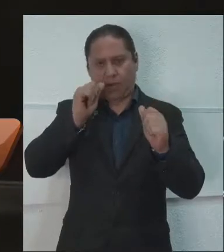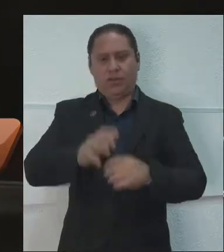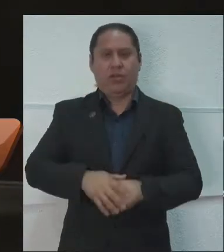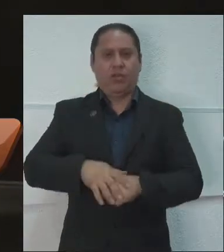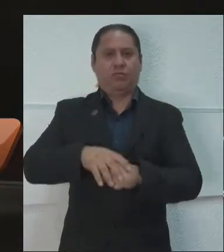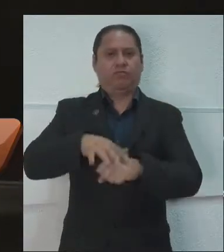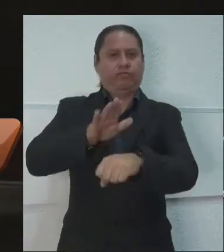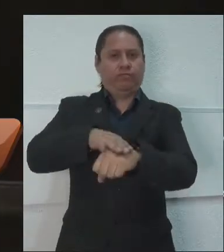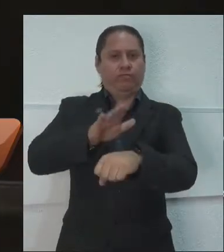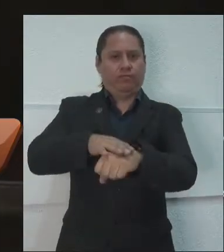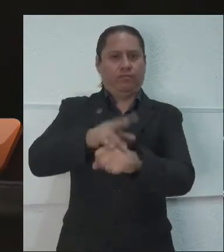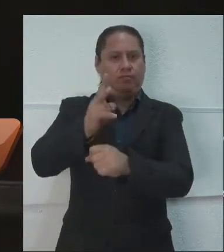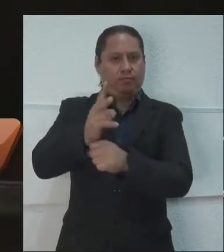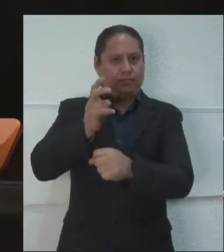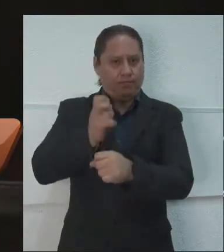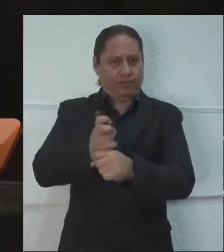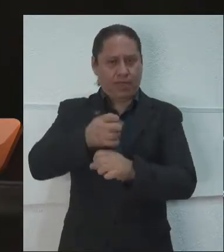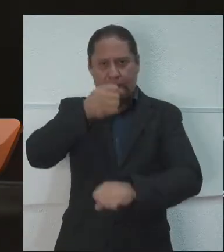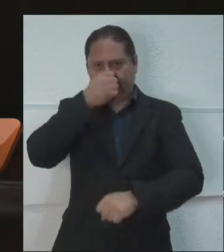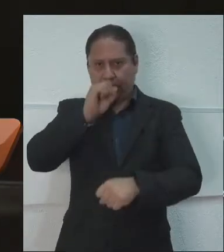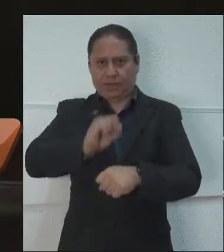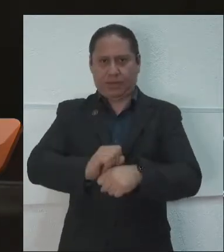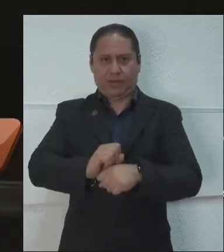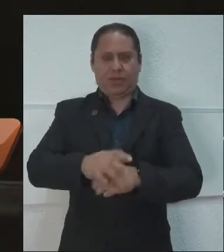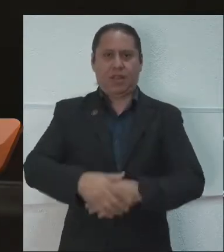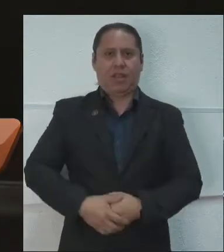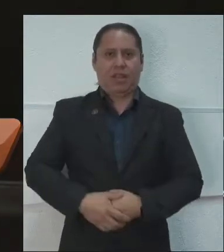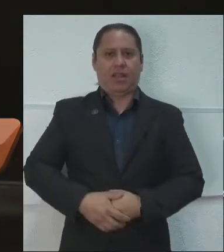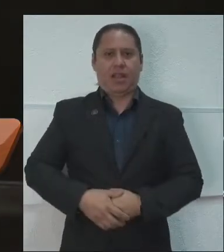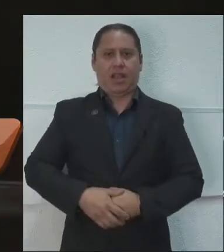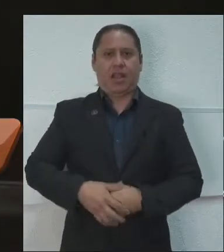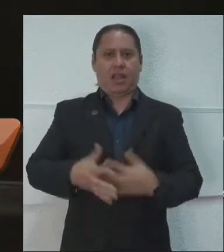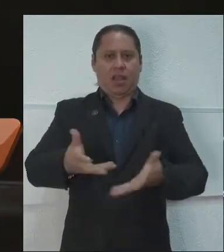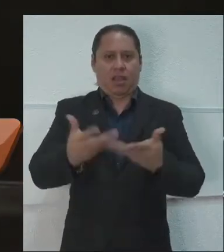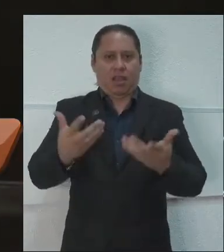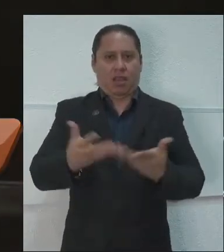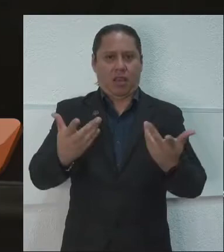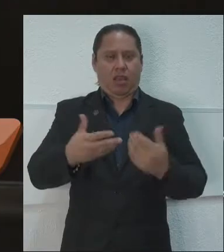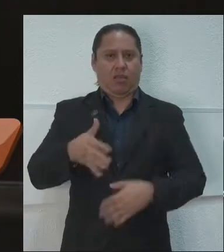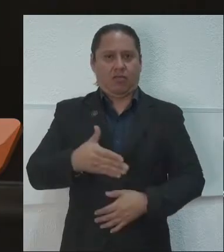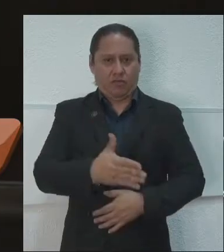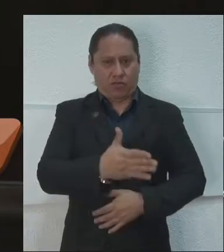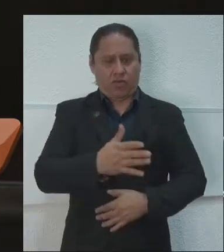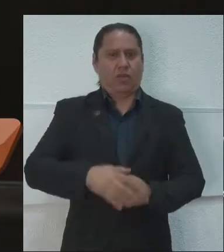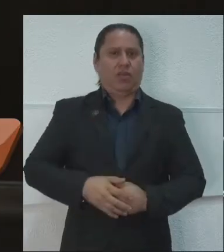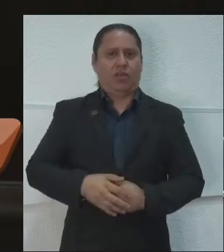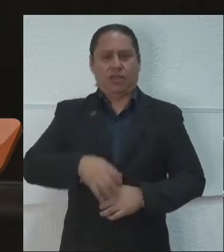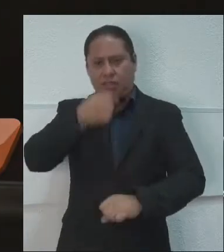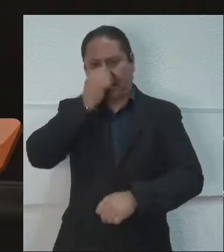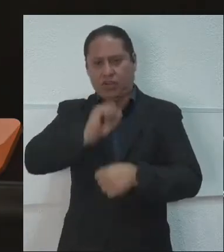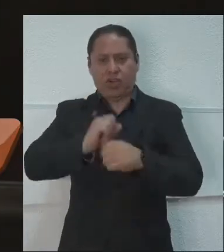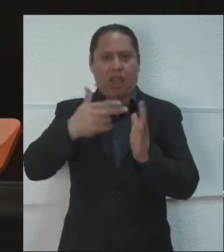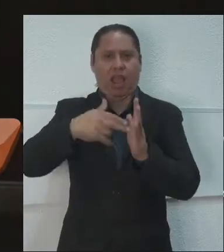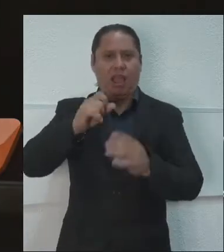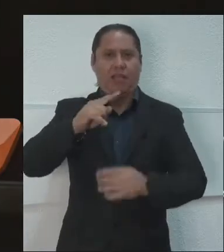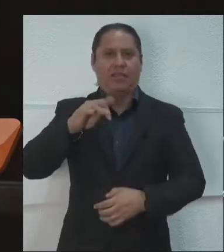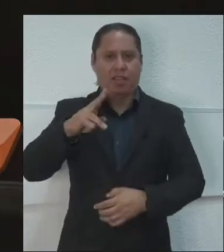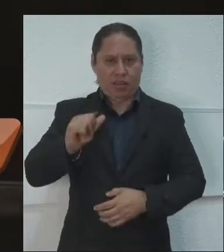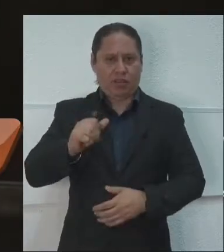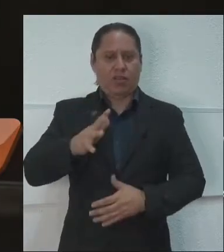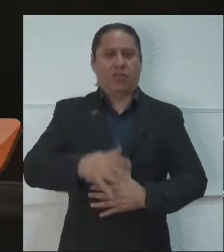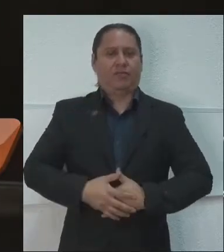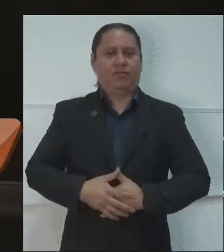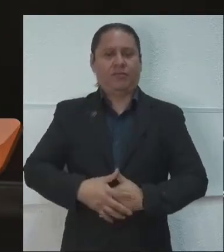exhorta respetuosamente a la Secretaría de Agricultura y Desarrollo Rural y a la Secretaría de Hacienda y Crédito